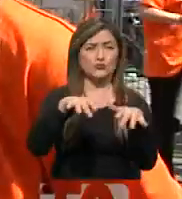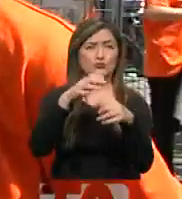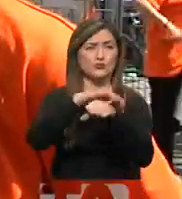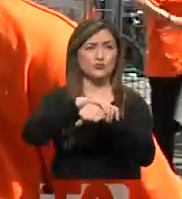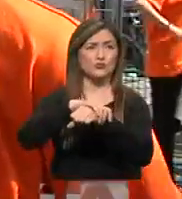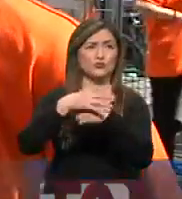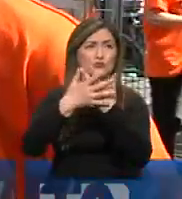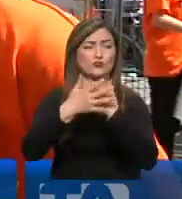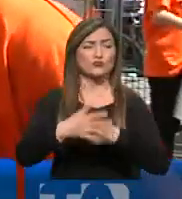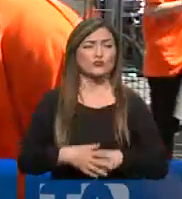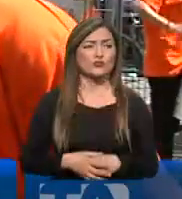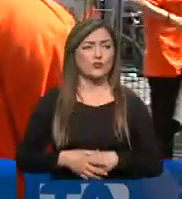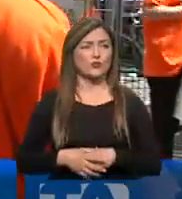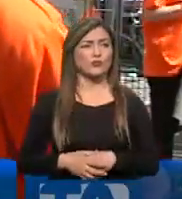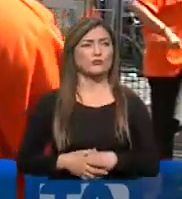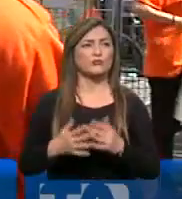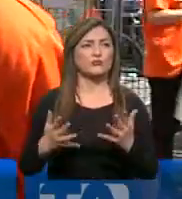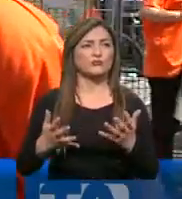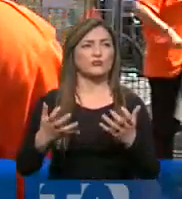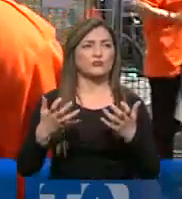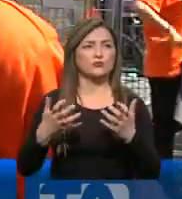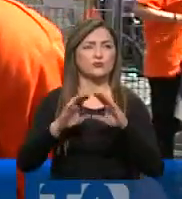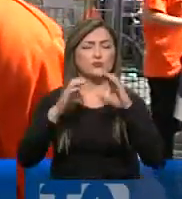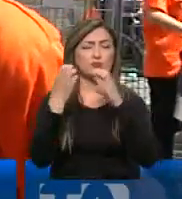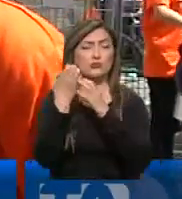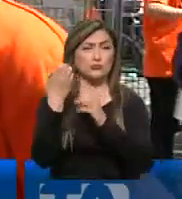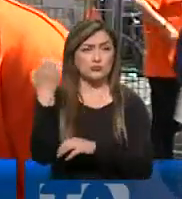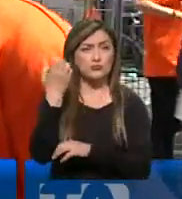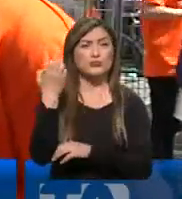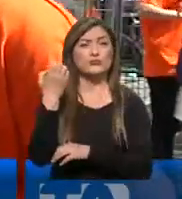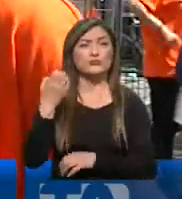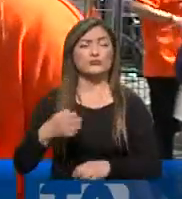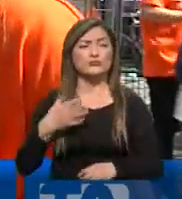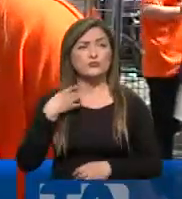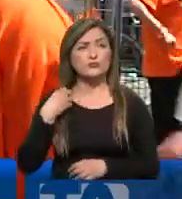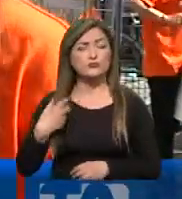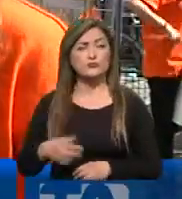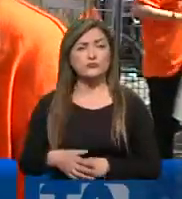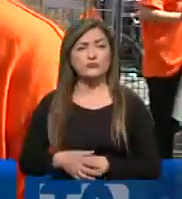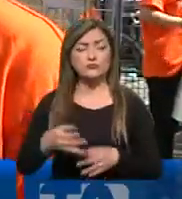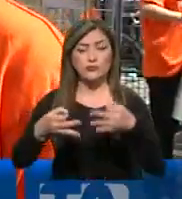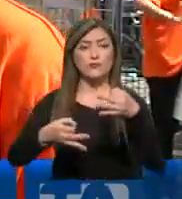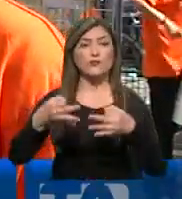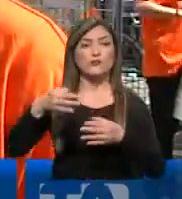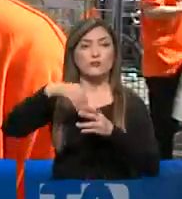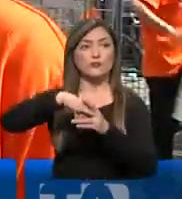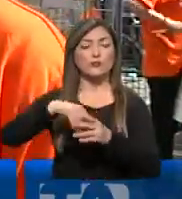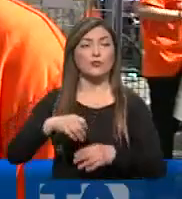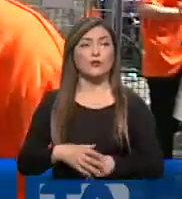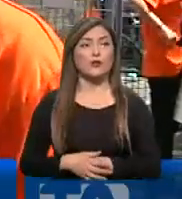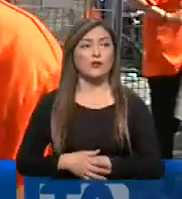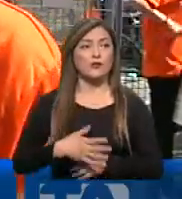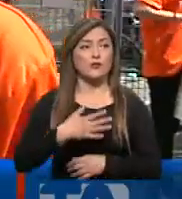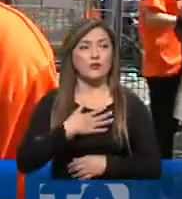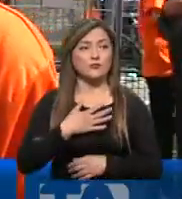sí quisiera es que dentro de estas reglas del COIP, se por lo menos se haga justicia dentro de eso. Y en mi país